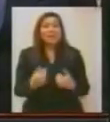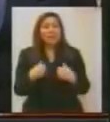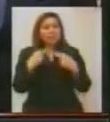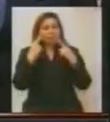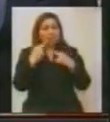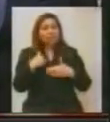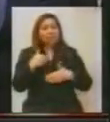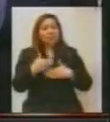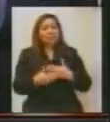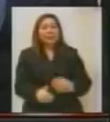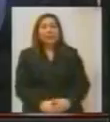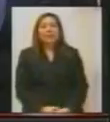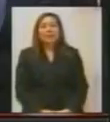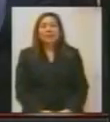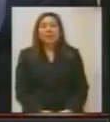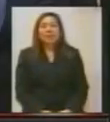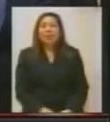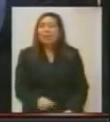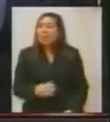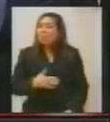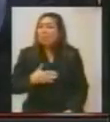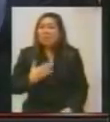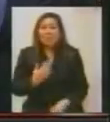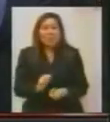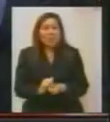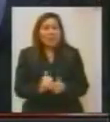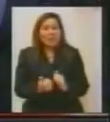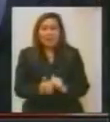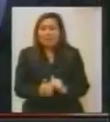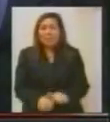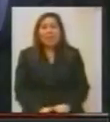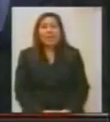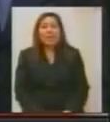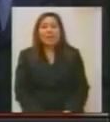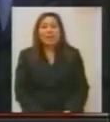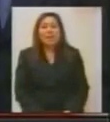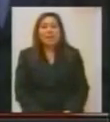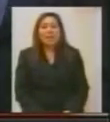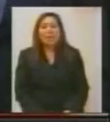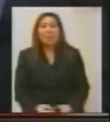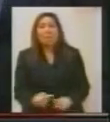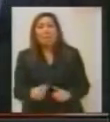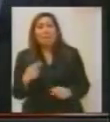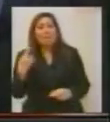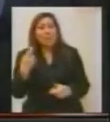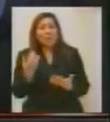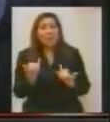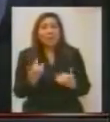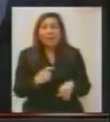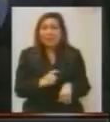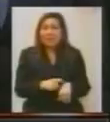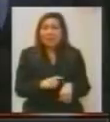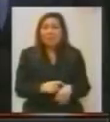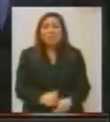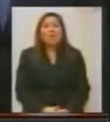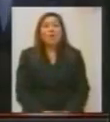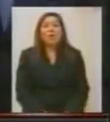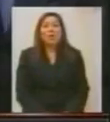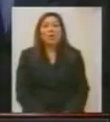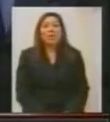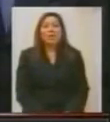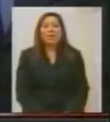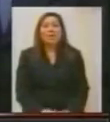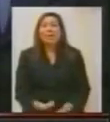respetar la tradición parlamentaria. No podemos cambiar de acuerdo a los aires políticos del momento, a la coyuntura política y a